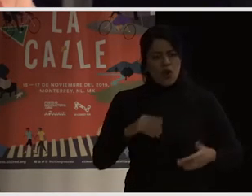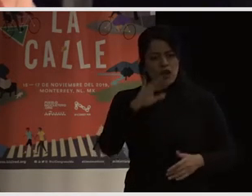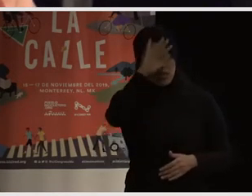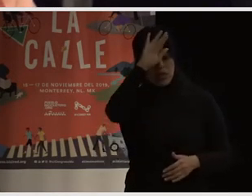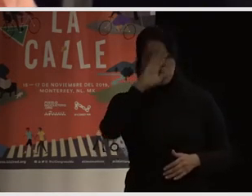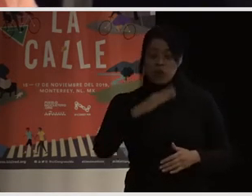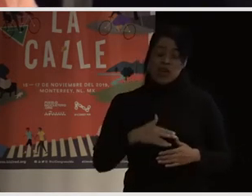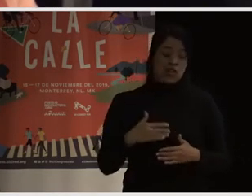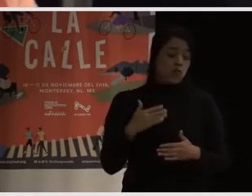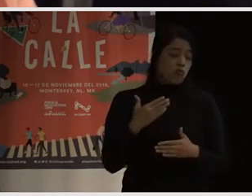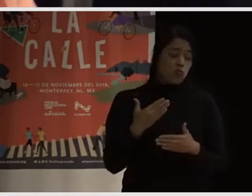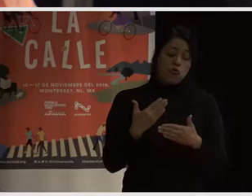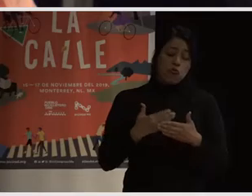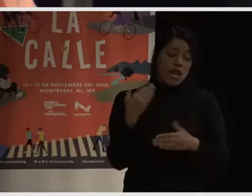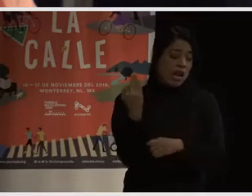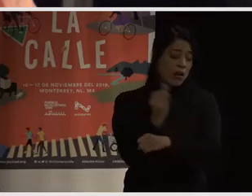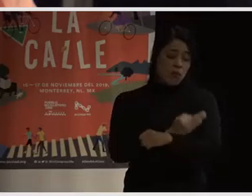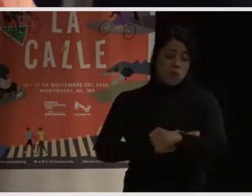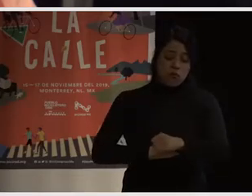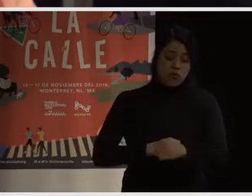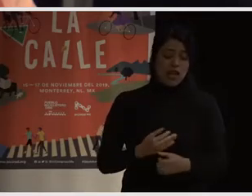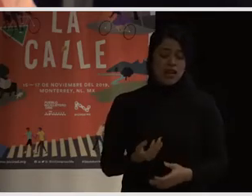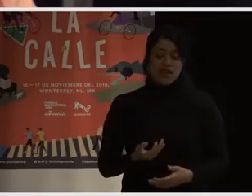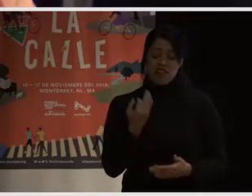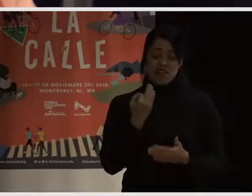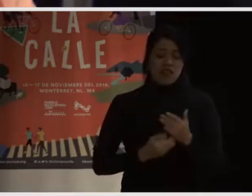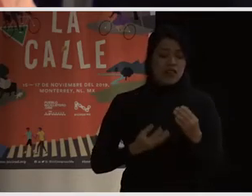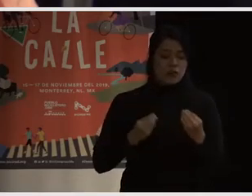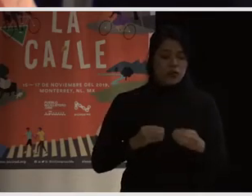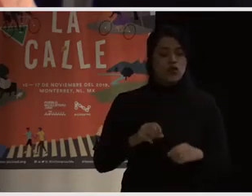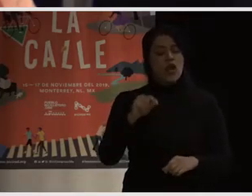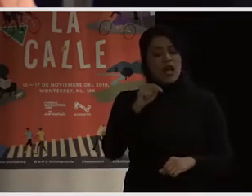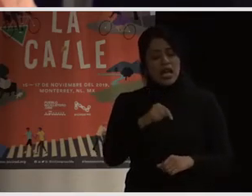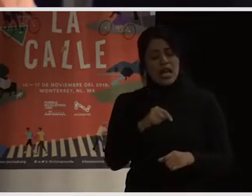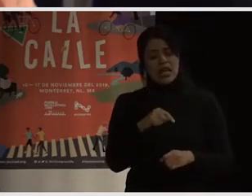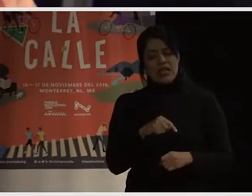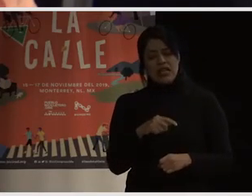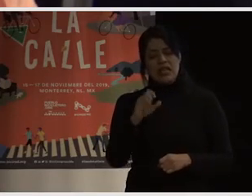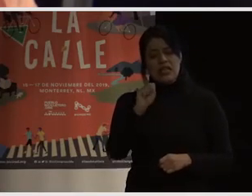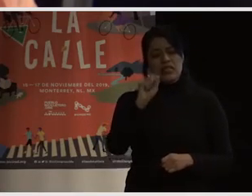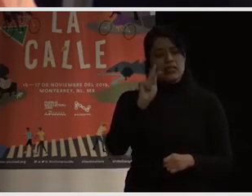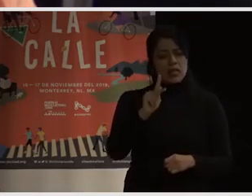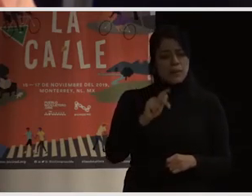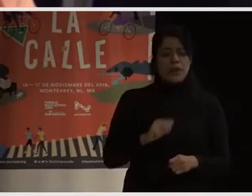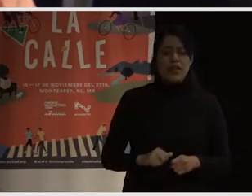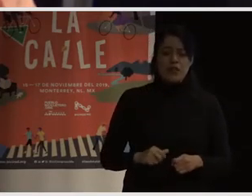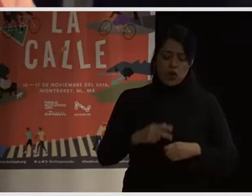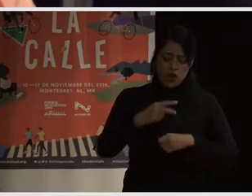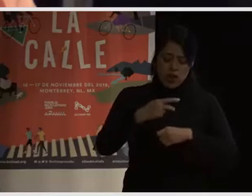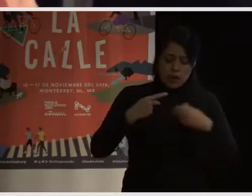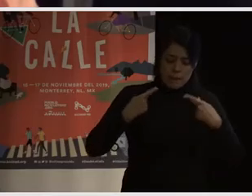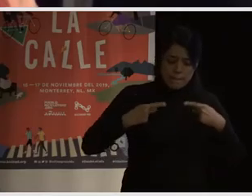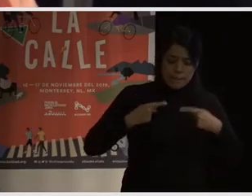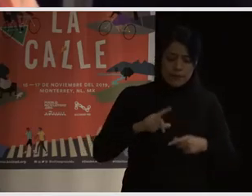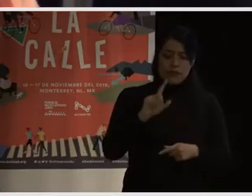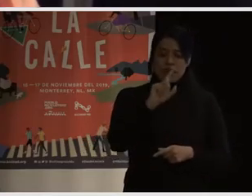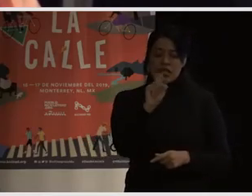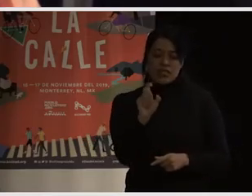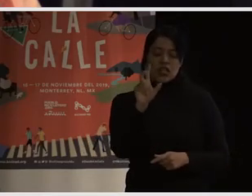a nivel municipal del municipio de san pedro garza garcía tiene una población según la última encuesta intercensal de